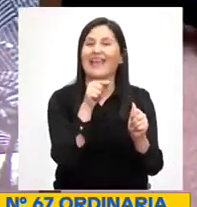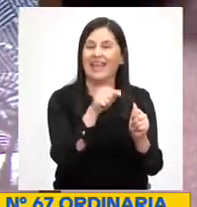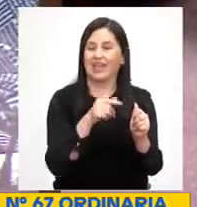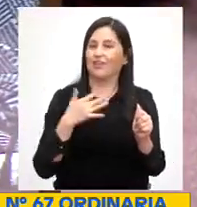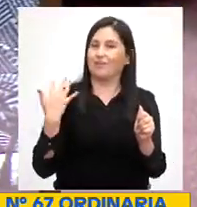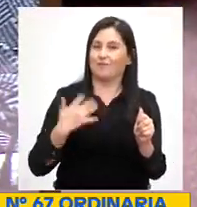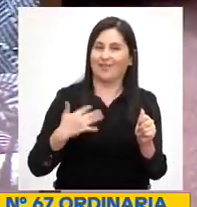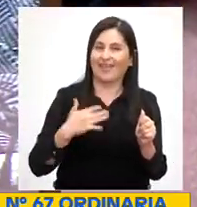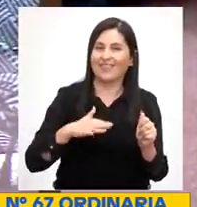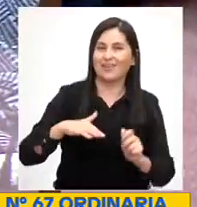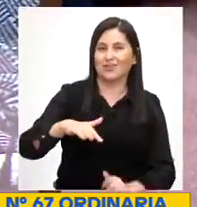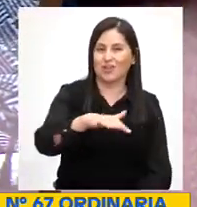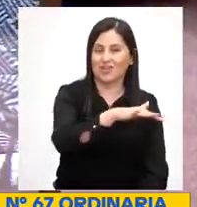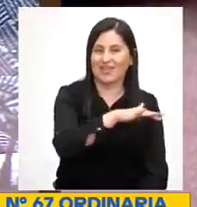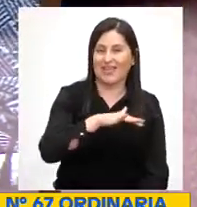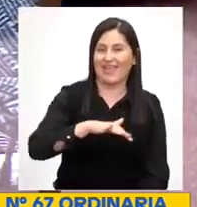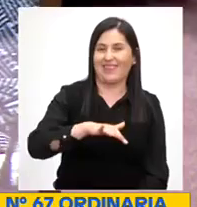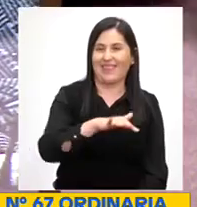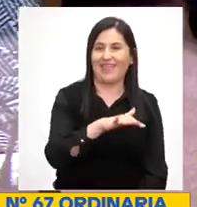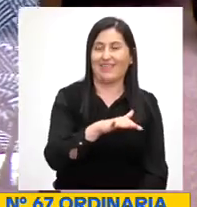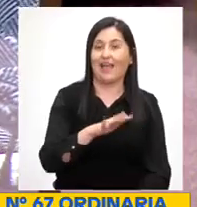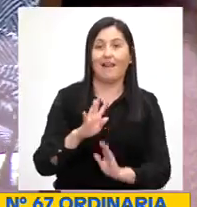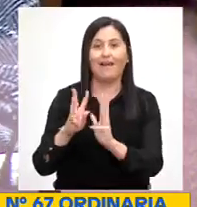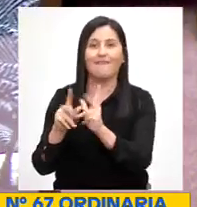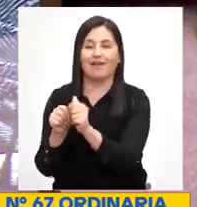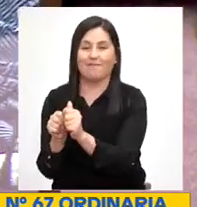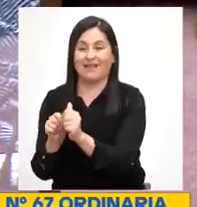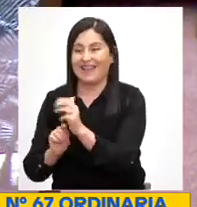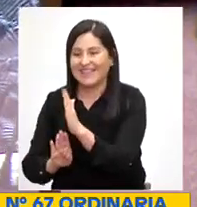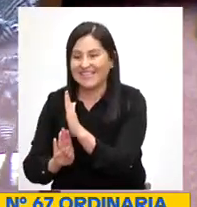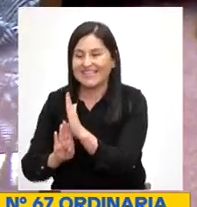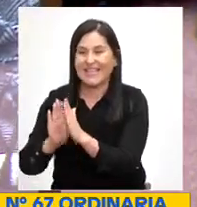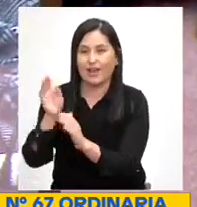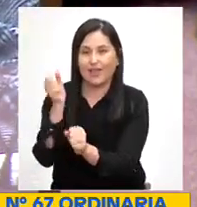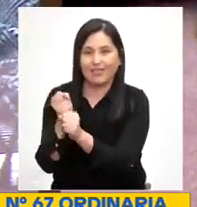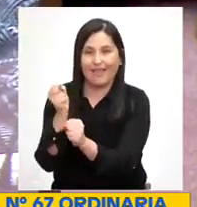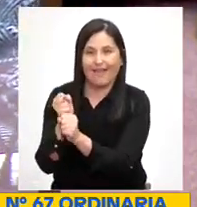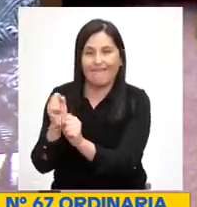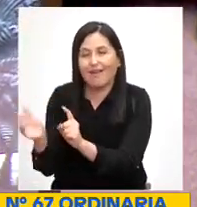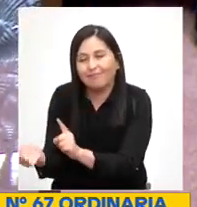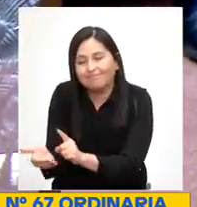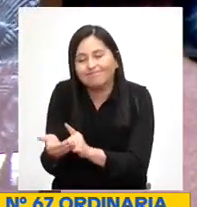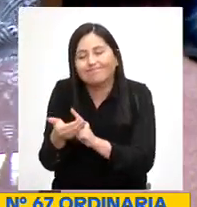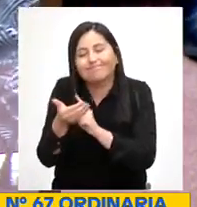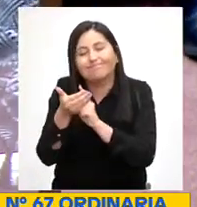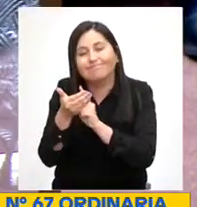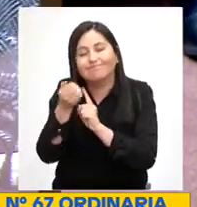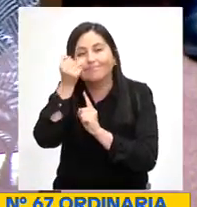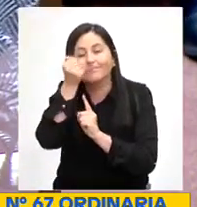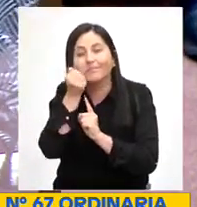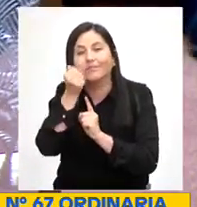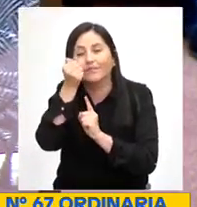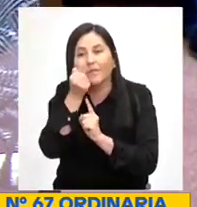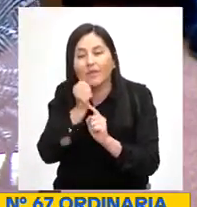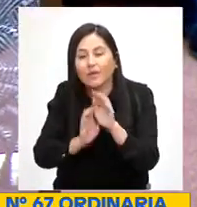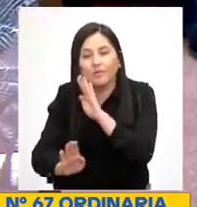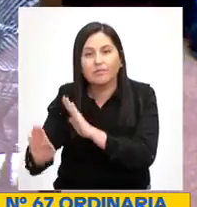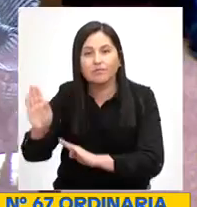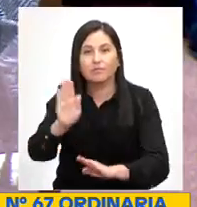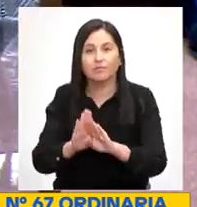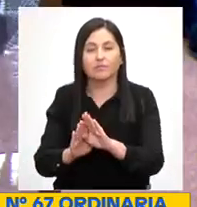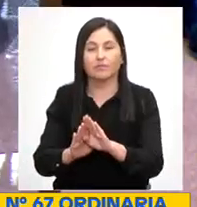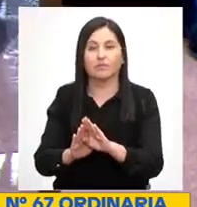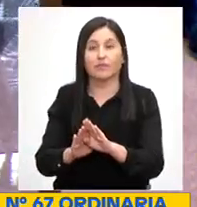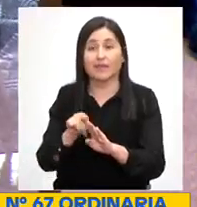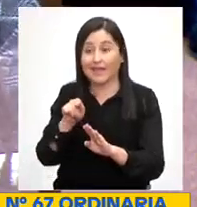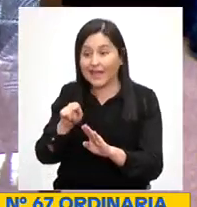sociedad que es en la familia en donde se desarrollan las funciones afectivas las funciones de protección y donde encontramos